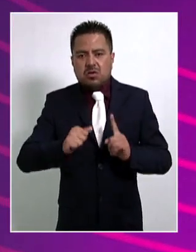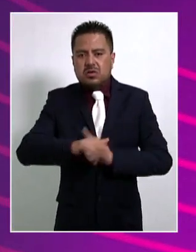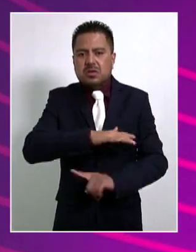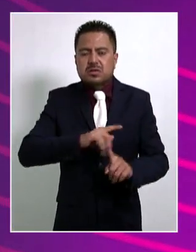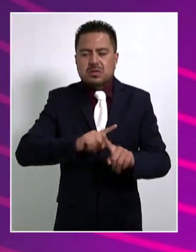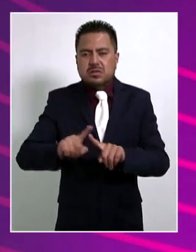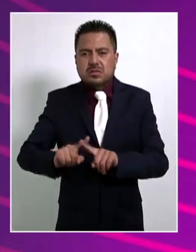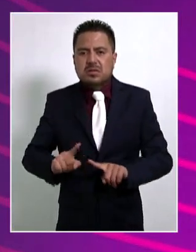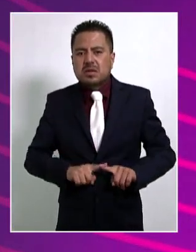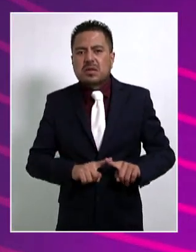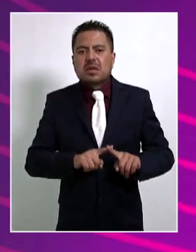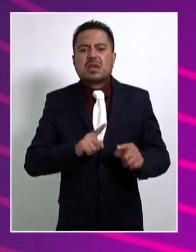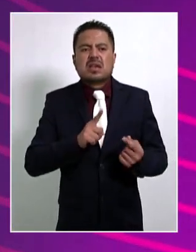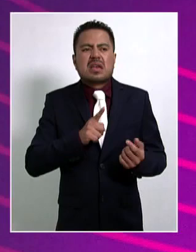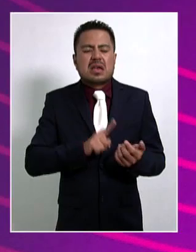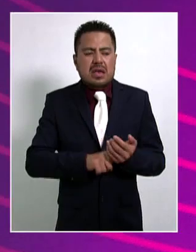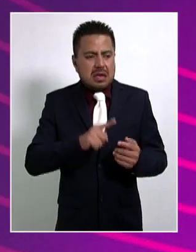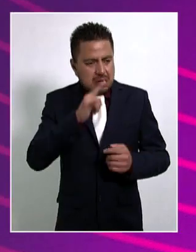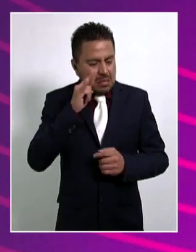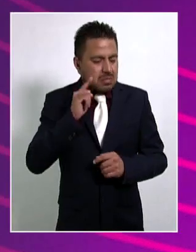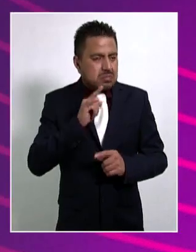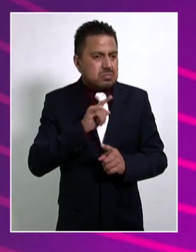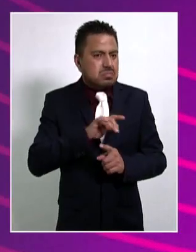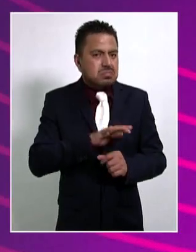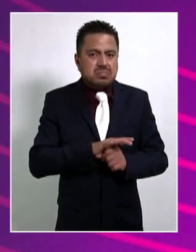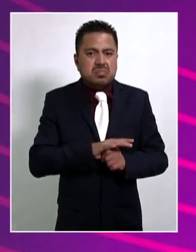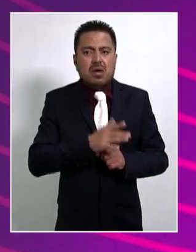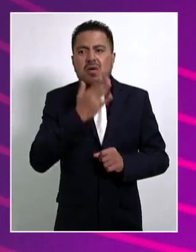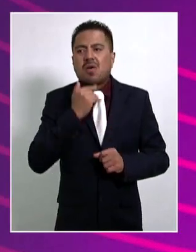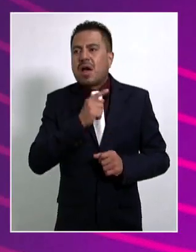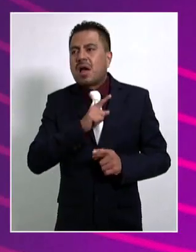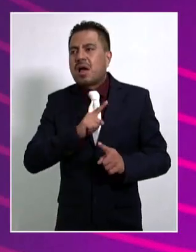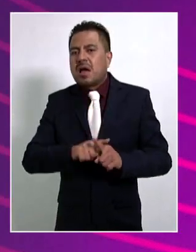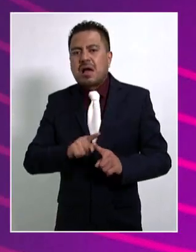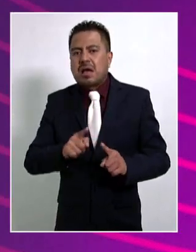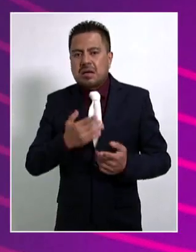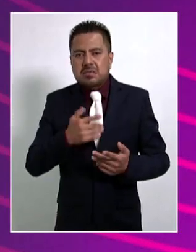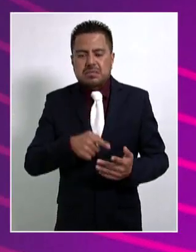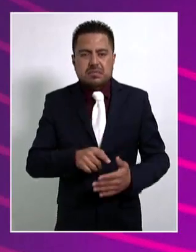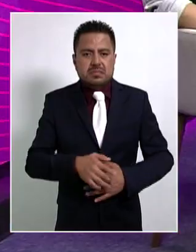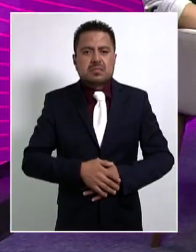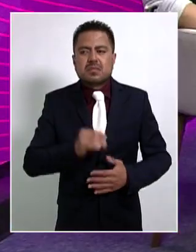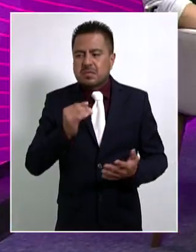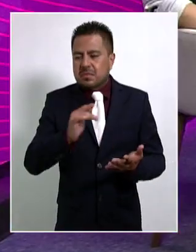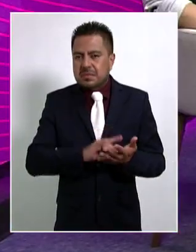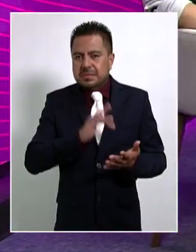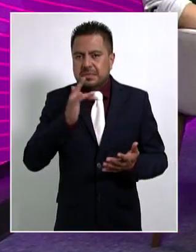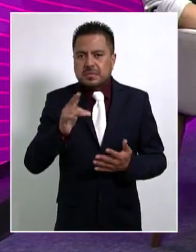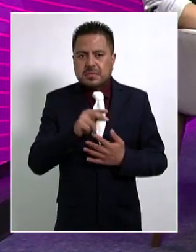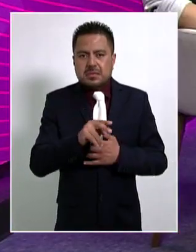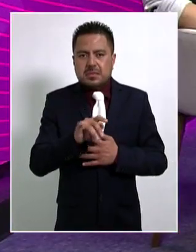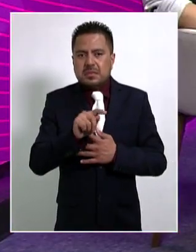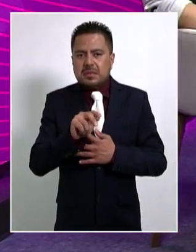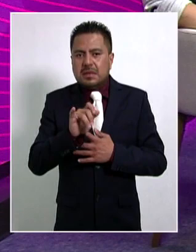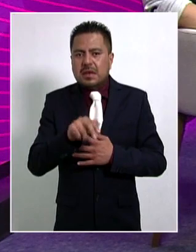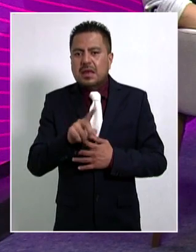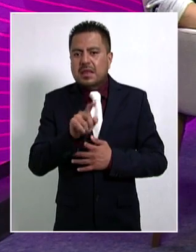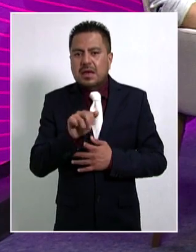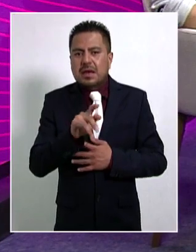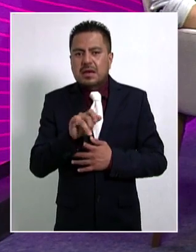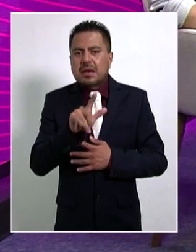diferentes, tanto quienes somos visibles como quienes no lo son. Muy bien. Muchas gracias, Nathan.